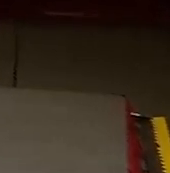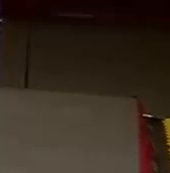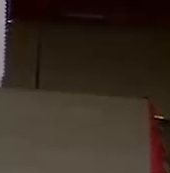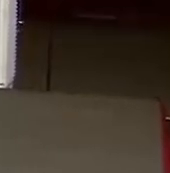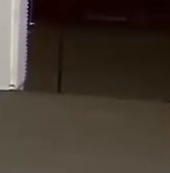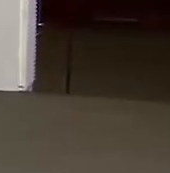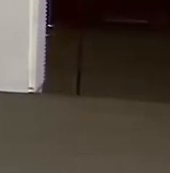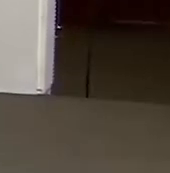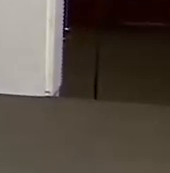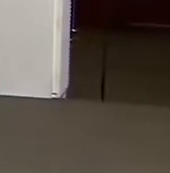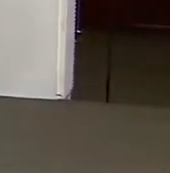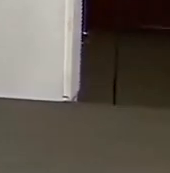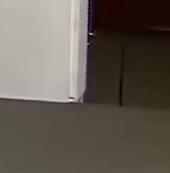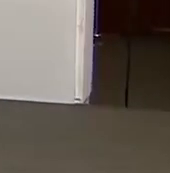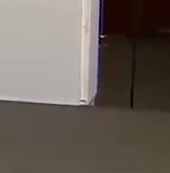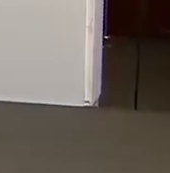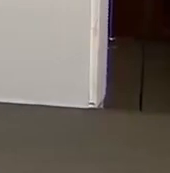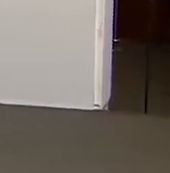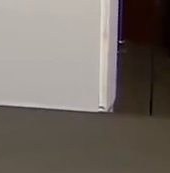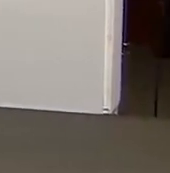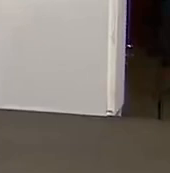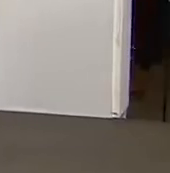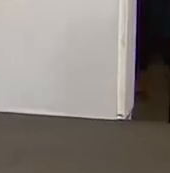días. Buenos días. Buenos días. Ánimo.